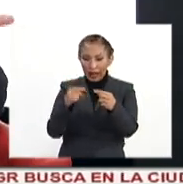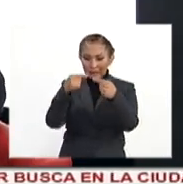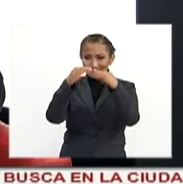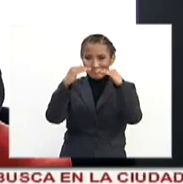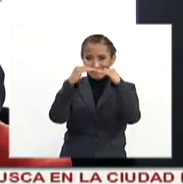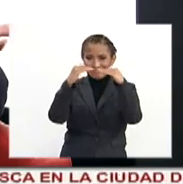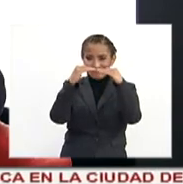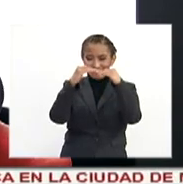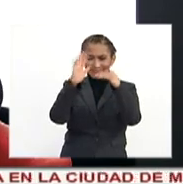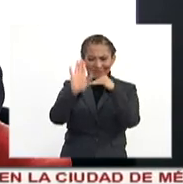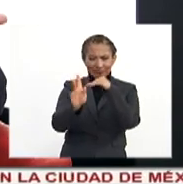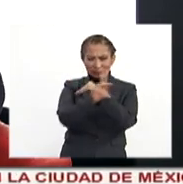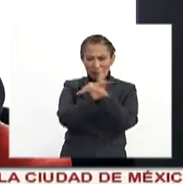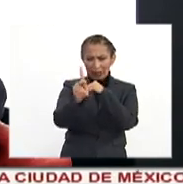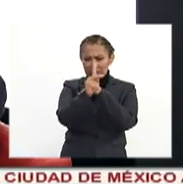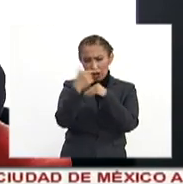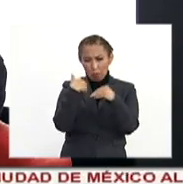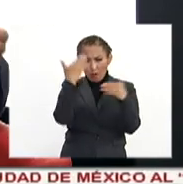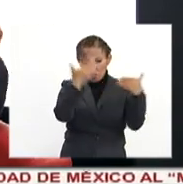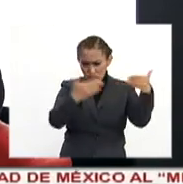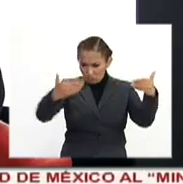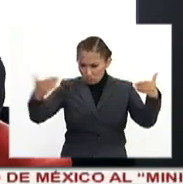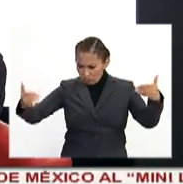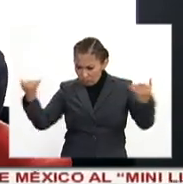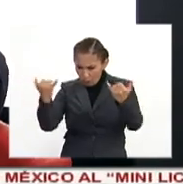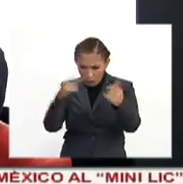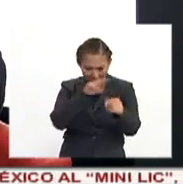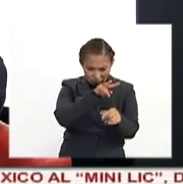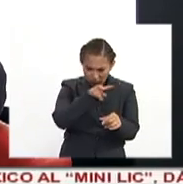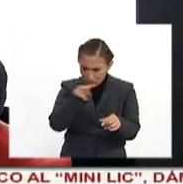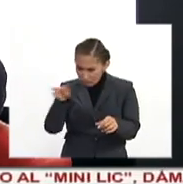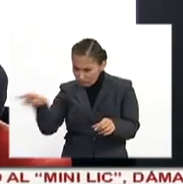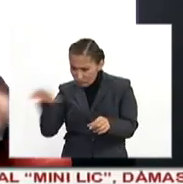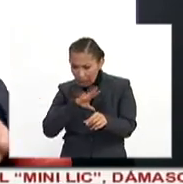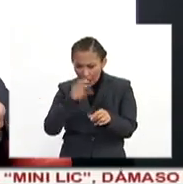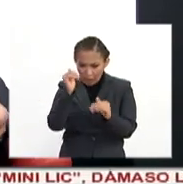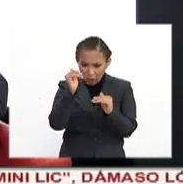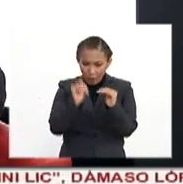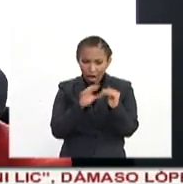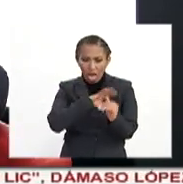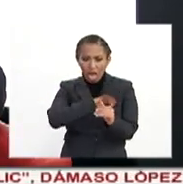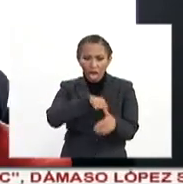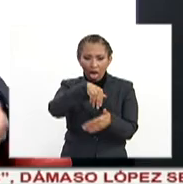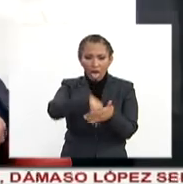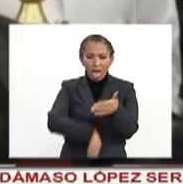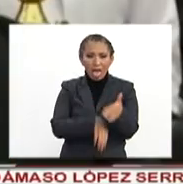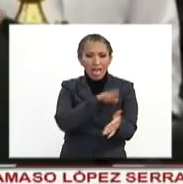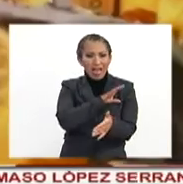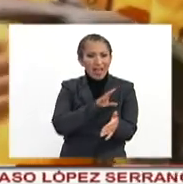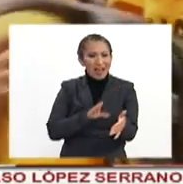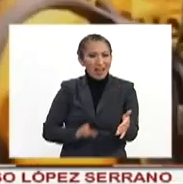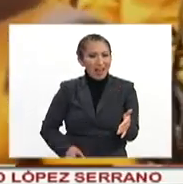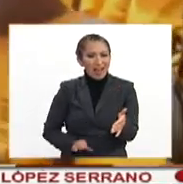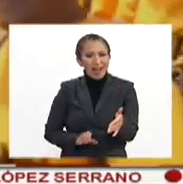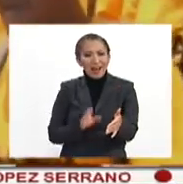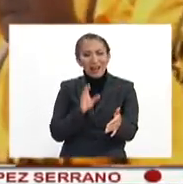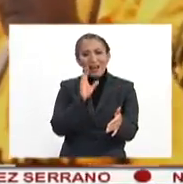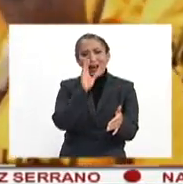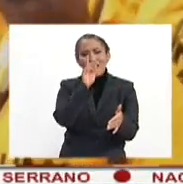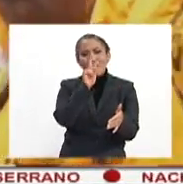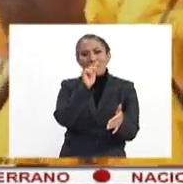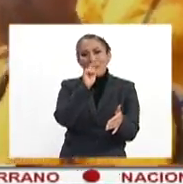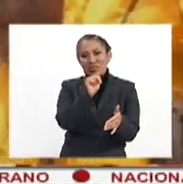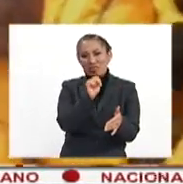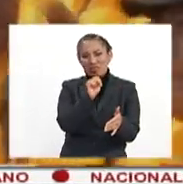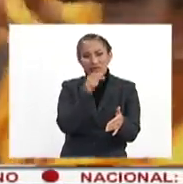lo cual al parecer coincide en las mediciones que hay una pérdida de preferencia por la candidata de Acción Nacional.